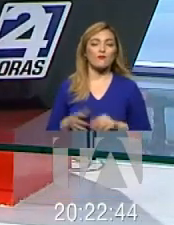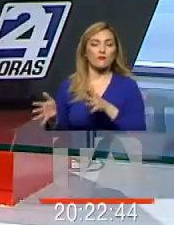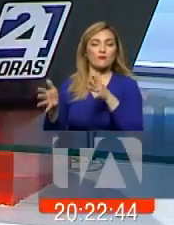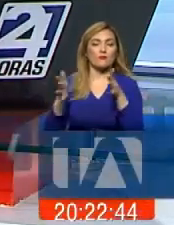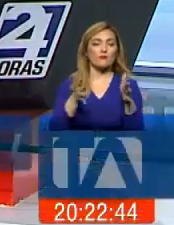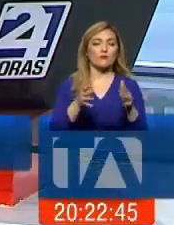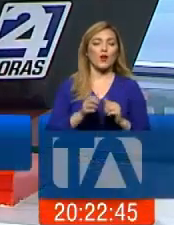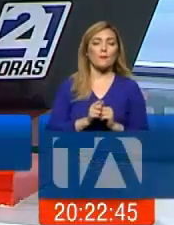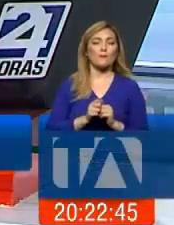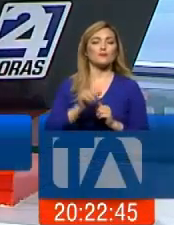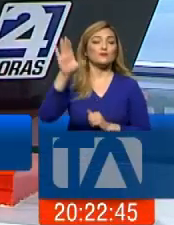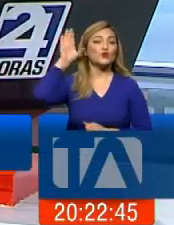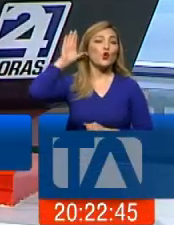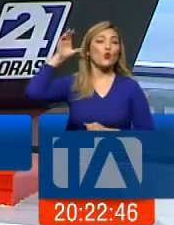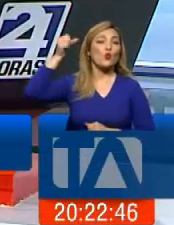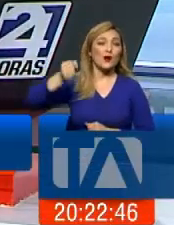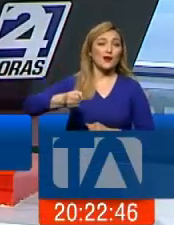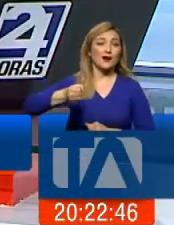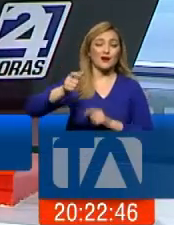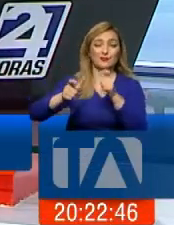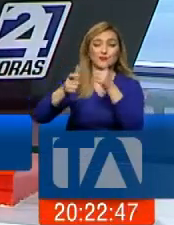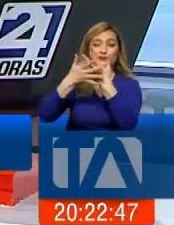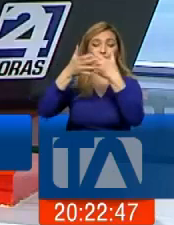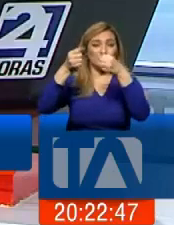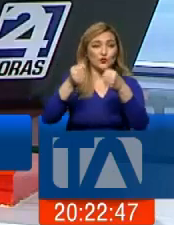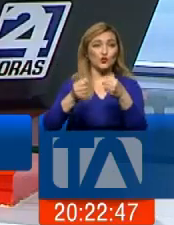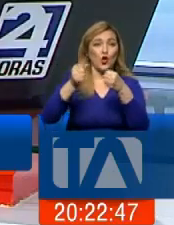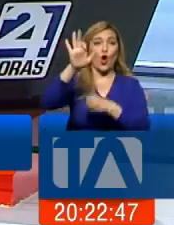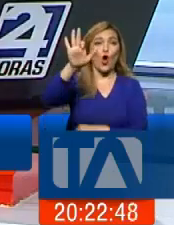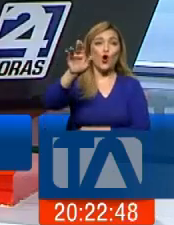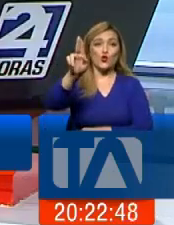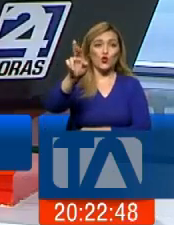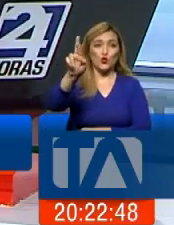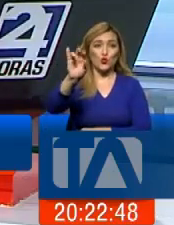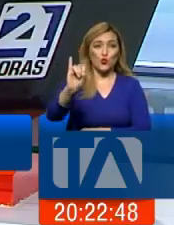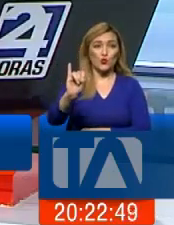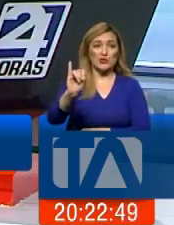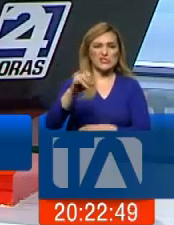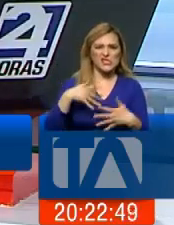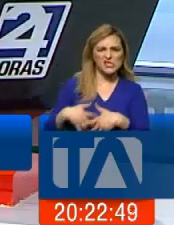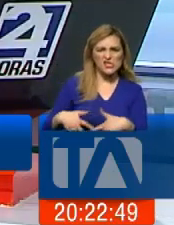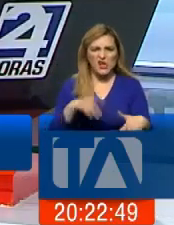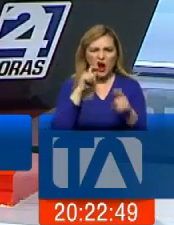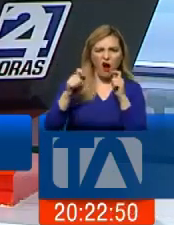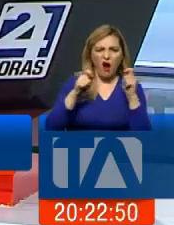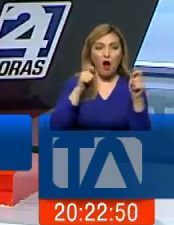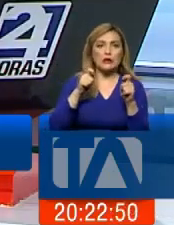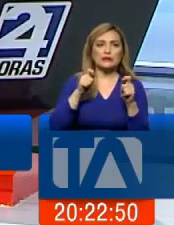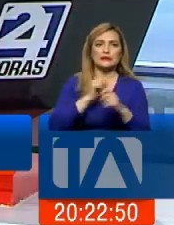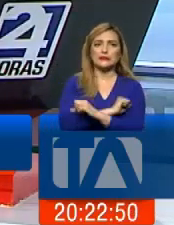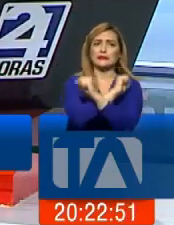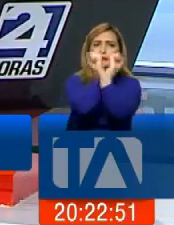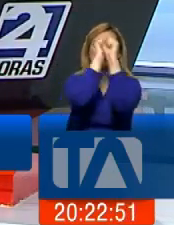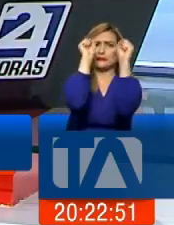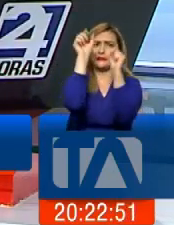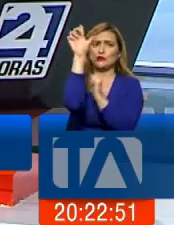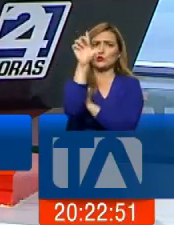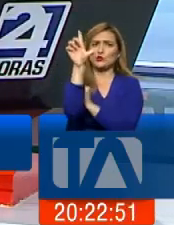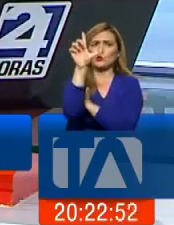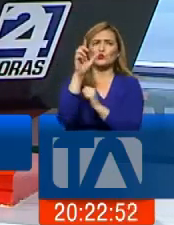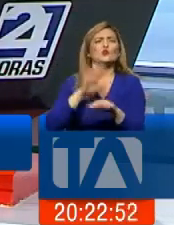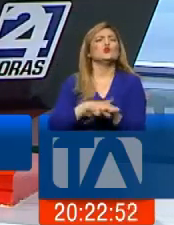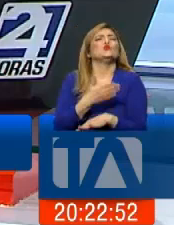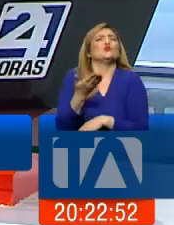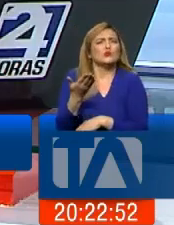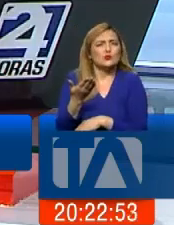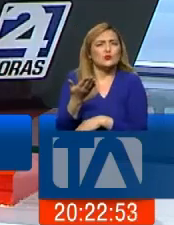Los internos del Centro de Rehabilitación Social de Turi, en Cuenca, intentaron amotinarse la mañana de este lunes. Los problemas se generaron